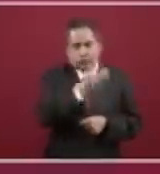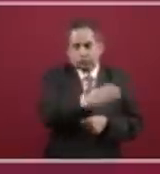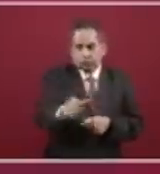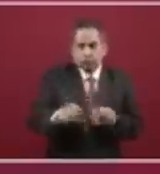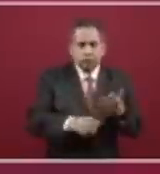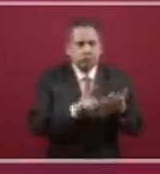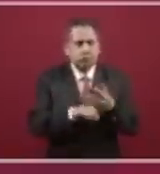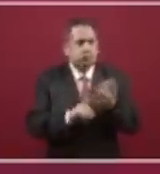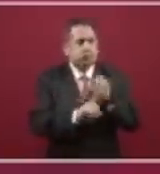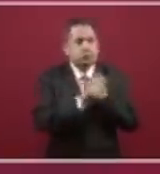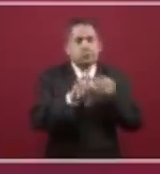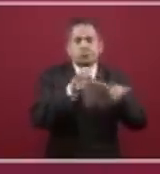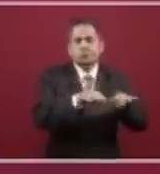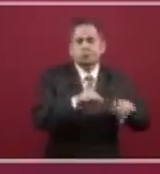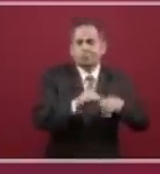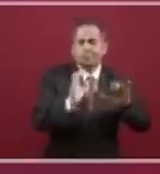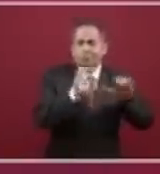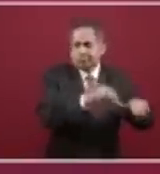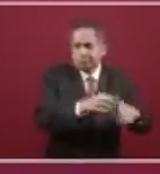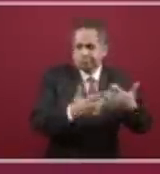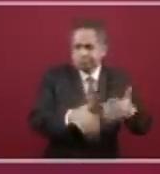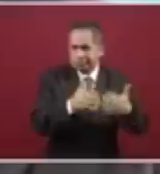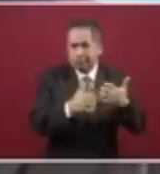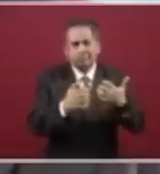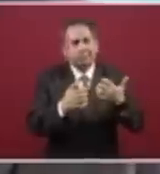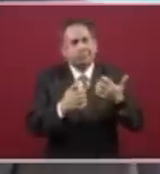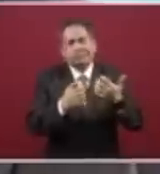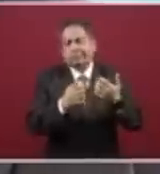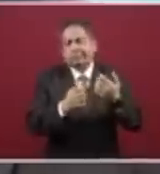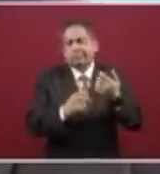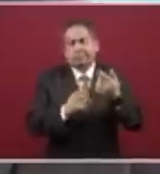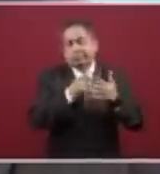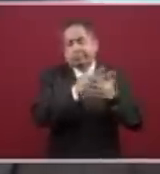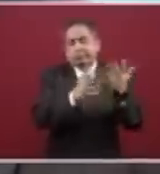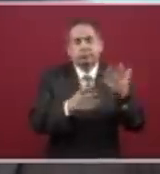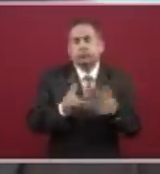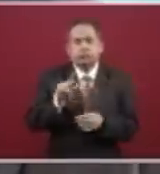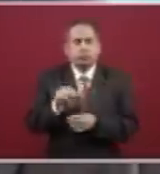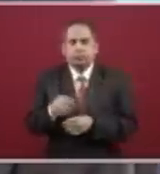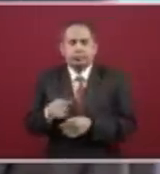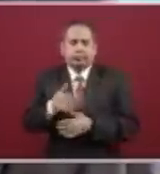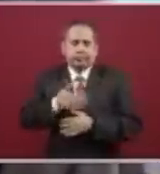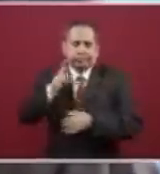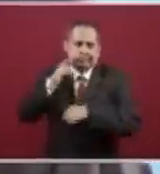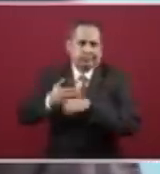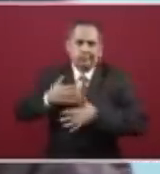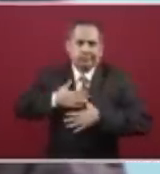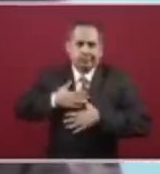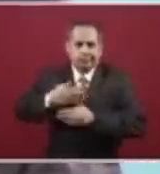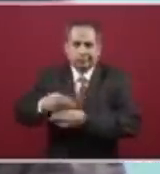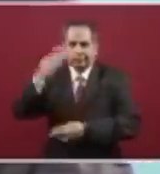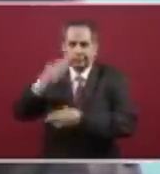conflictos laborales huelgas universitarias son muchísimos se ha instrumentado una comisión